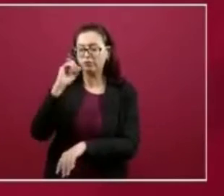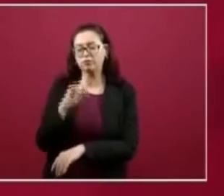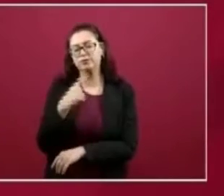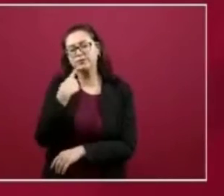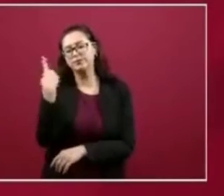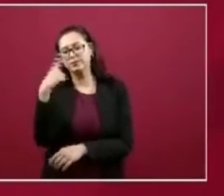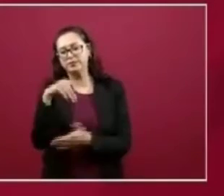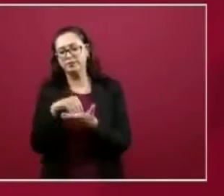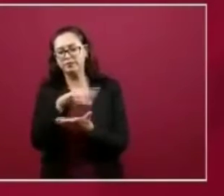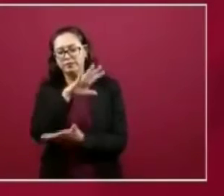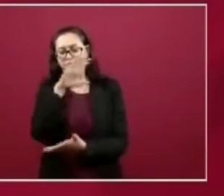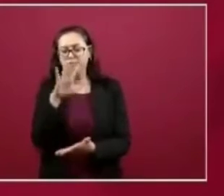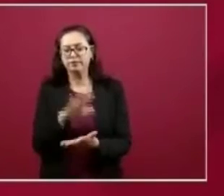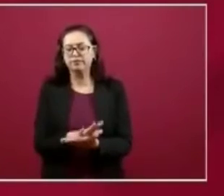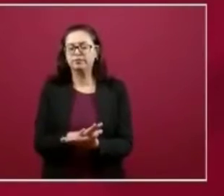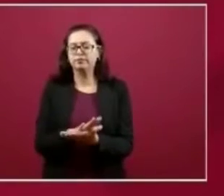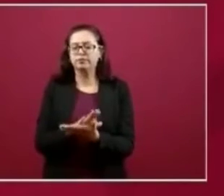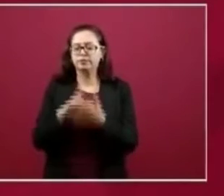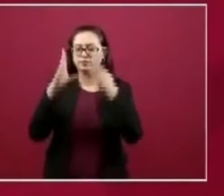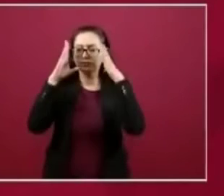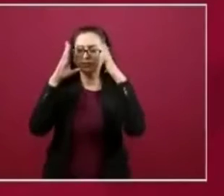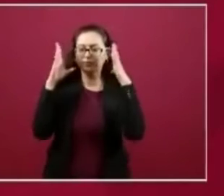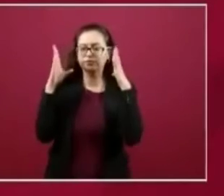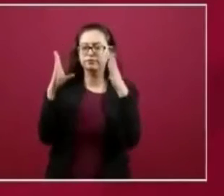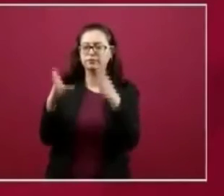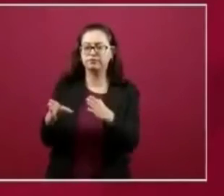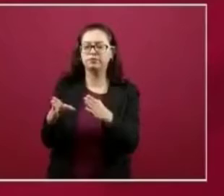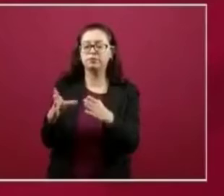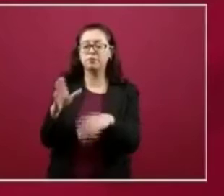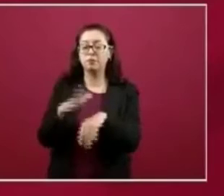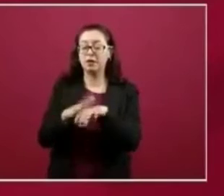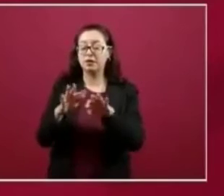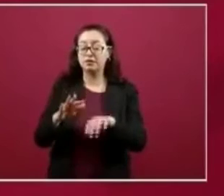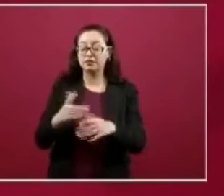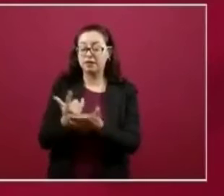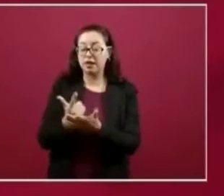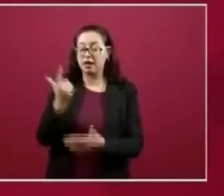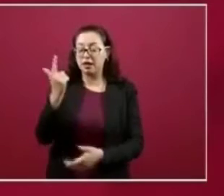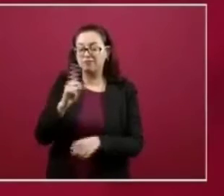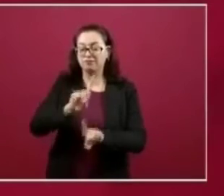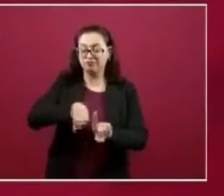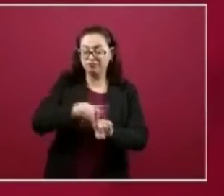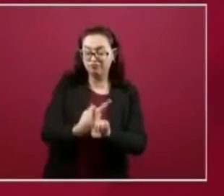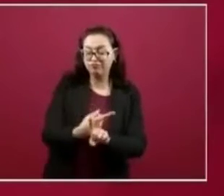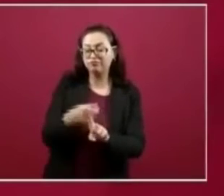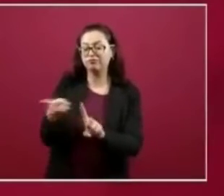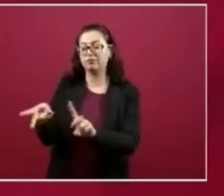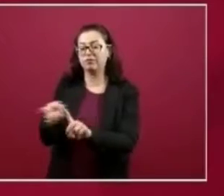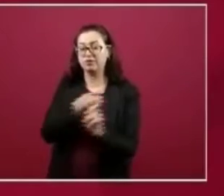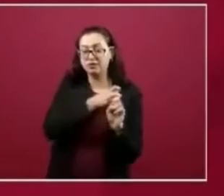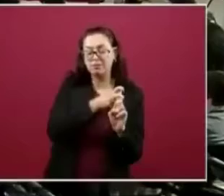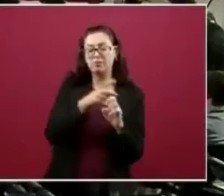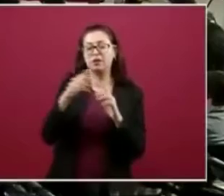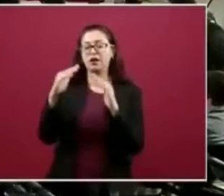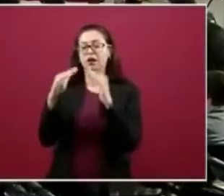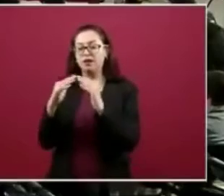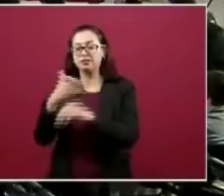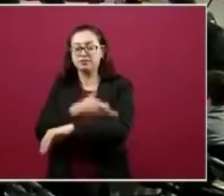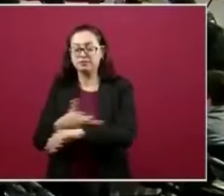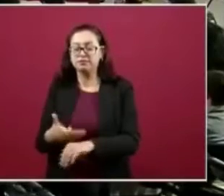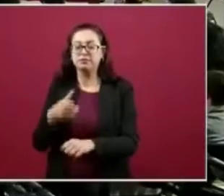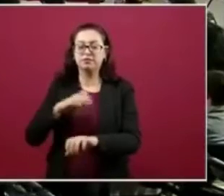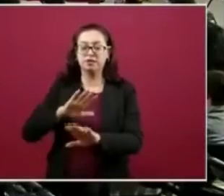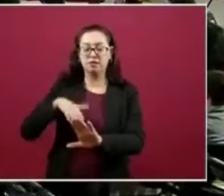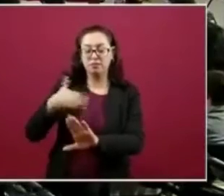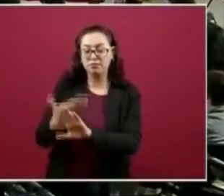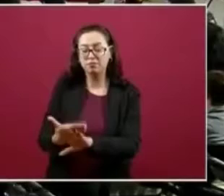y niñas, focalizándose en desapariciones, violencia sexual, violencia familiar y feminicidios.